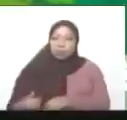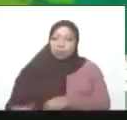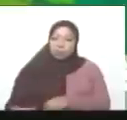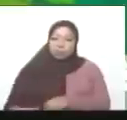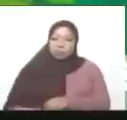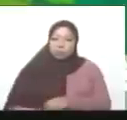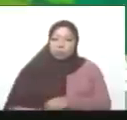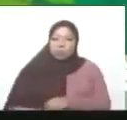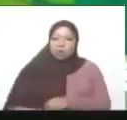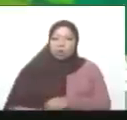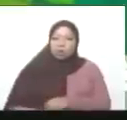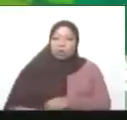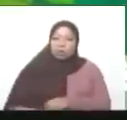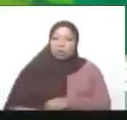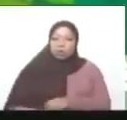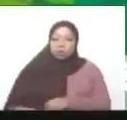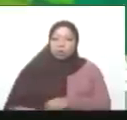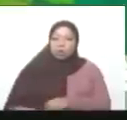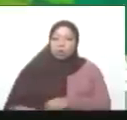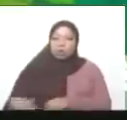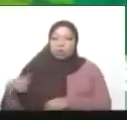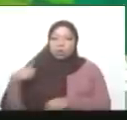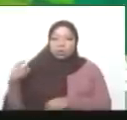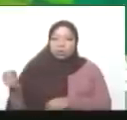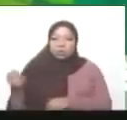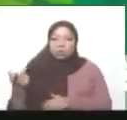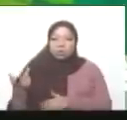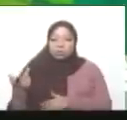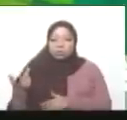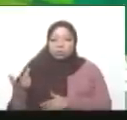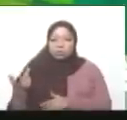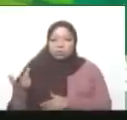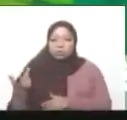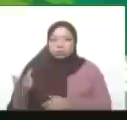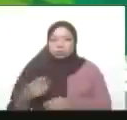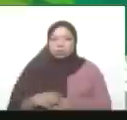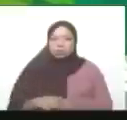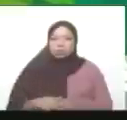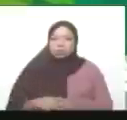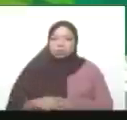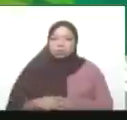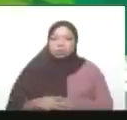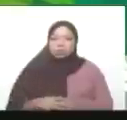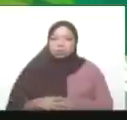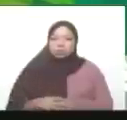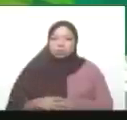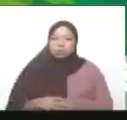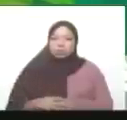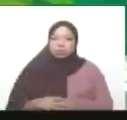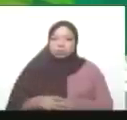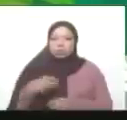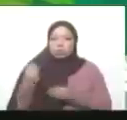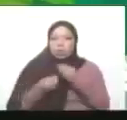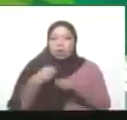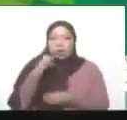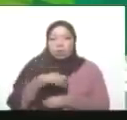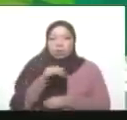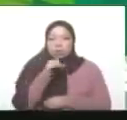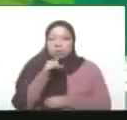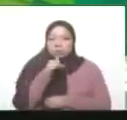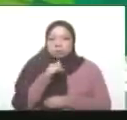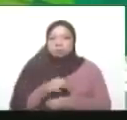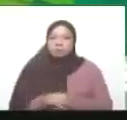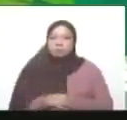de Guyana se va para la Casa Blanca y declara frente a Anthony blinken secretario de estado